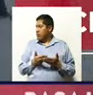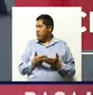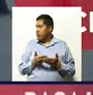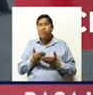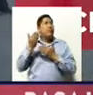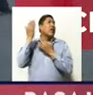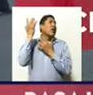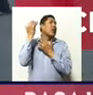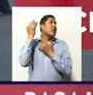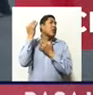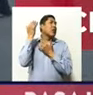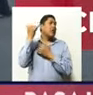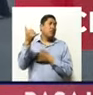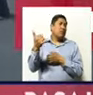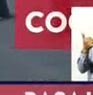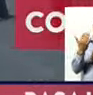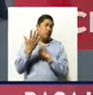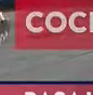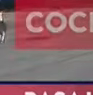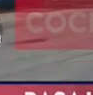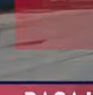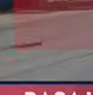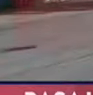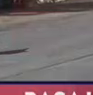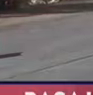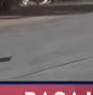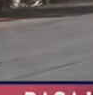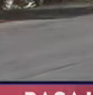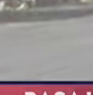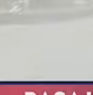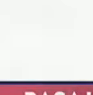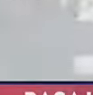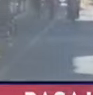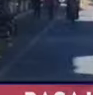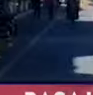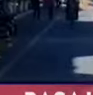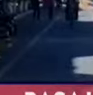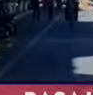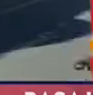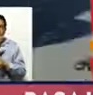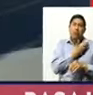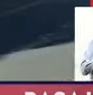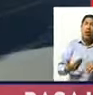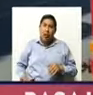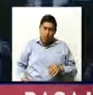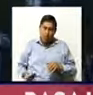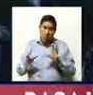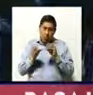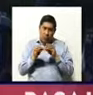la esperanza de que nos llame a un diálogo el presidente, que nos escuche.